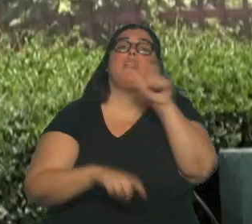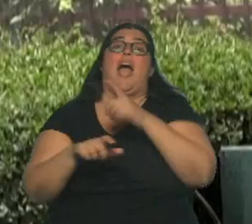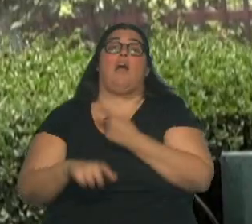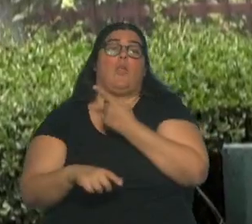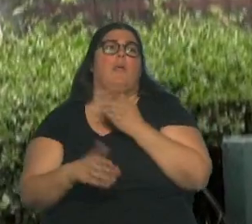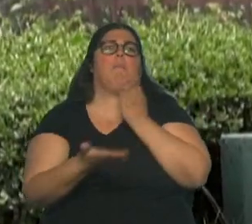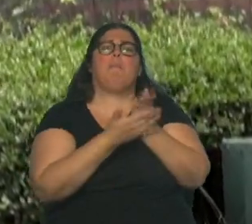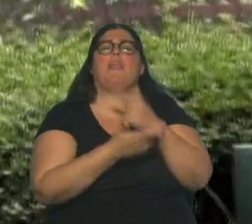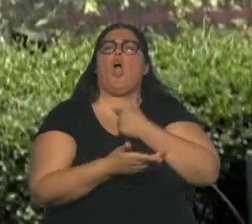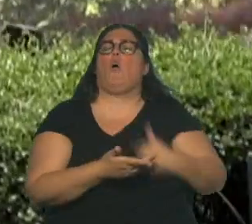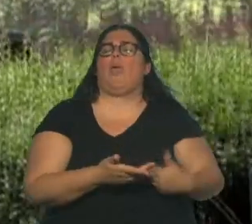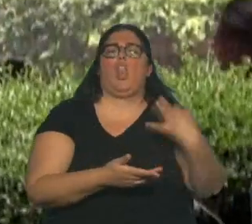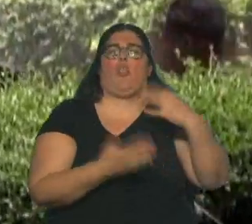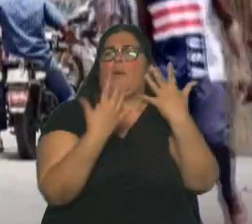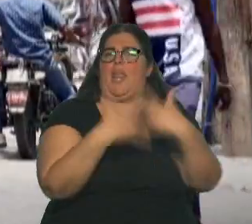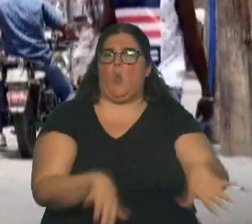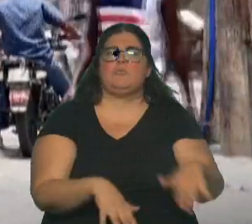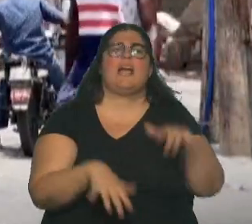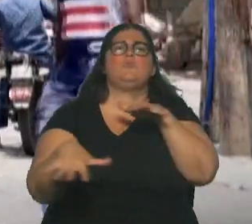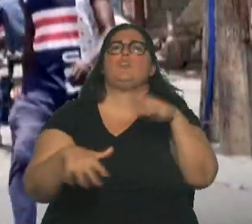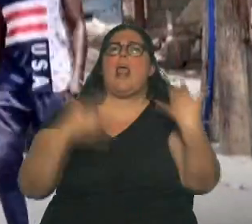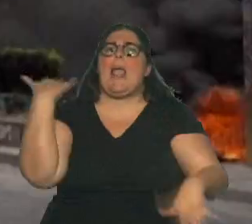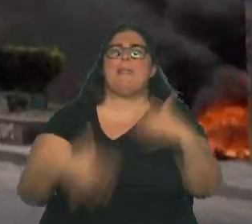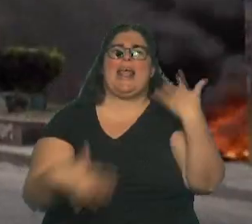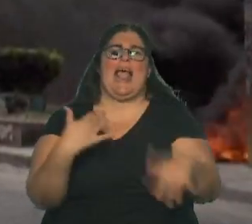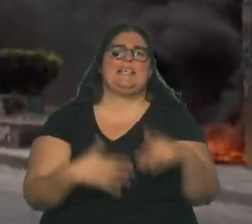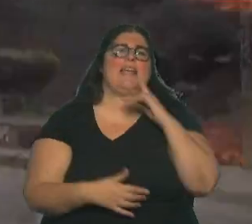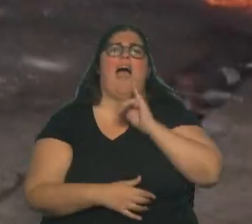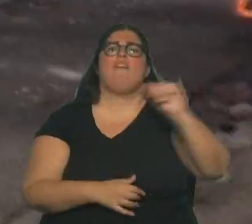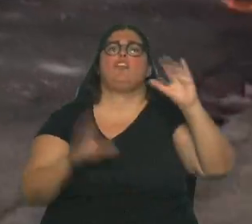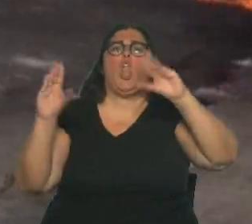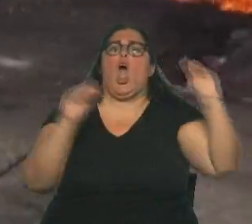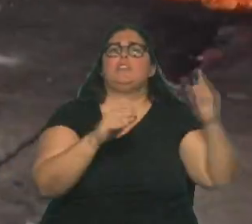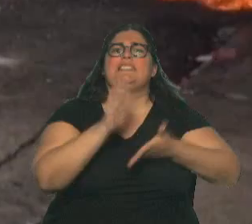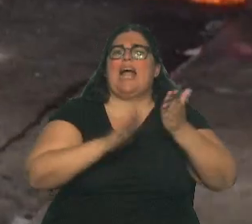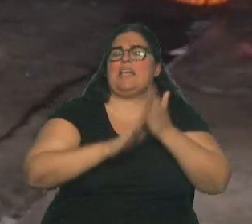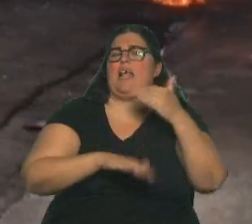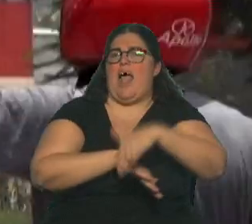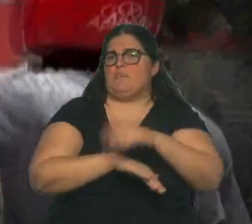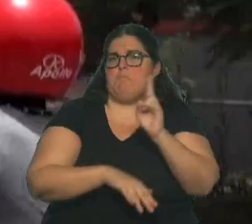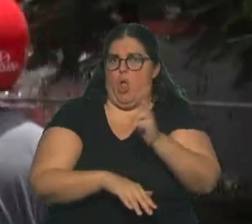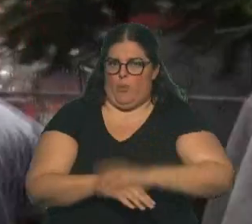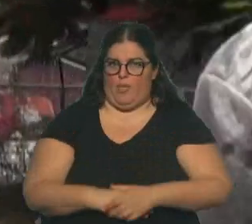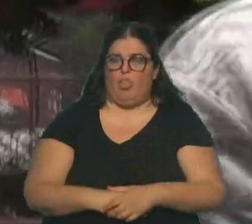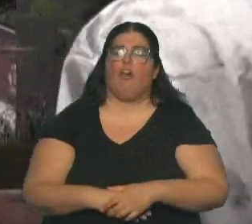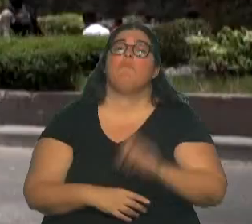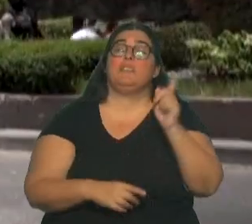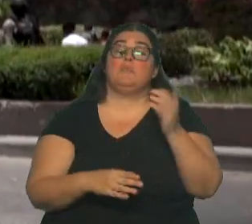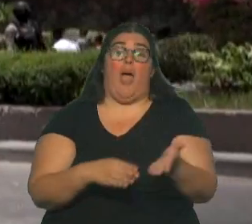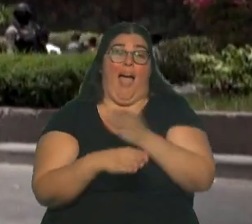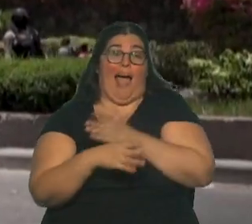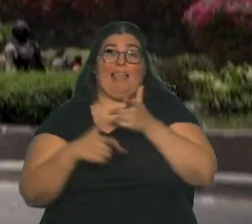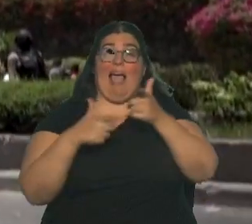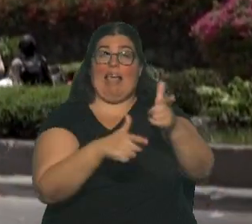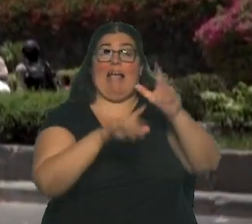gobierno respondió decretando el estado de emergencia e impuso un toque de queda nocturno. Como antesala de los ataques a las cárceles, los grupos armados